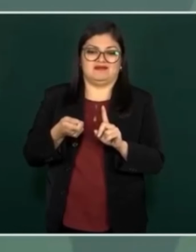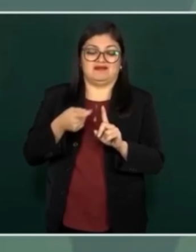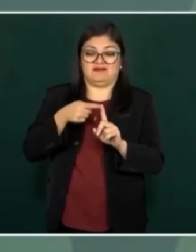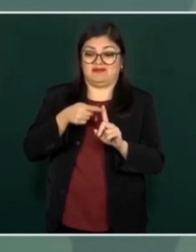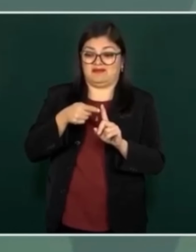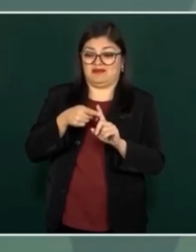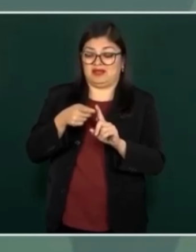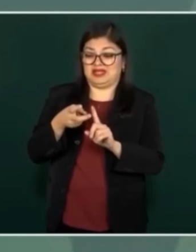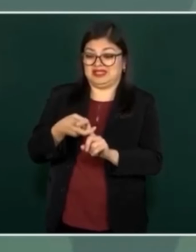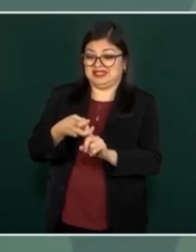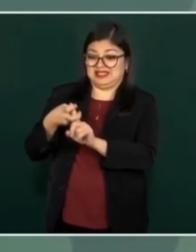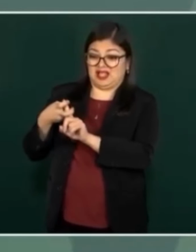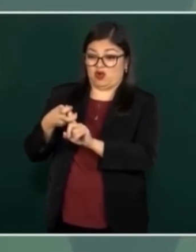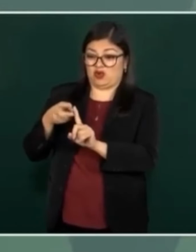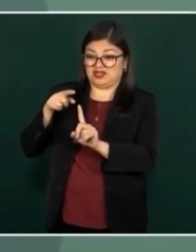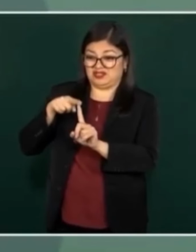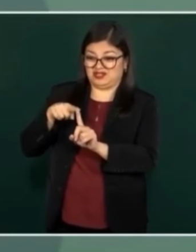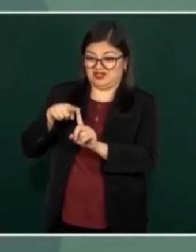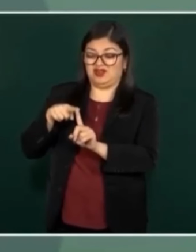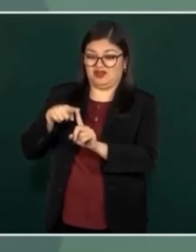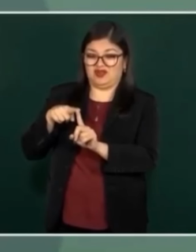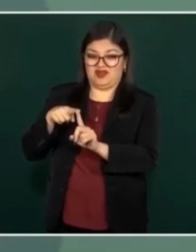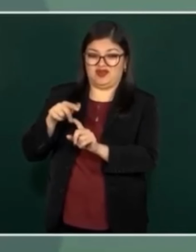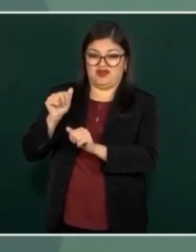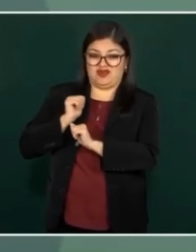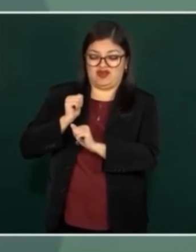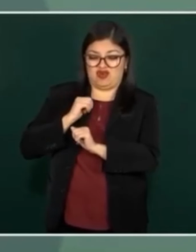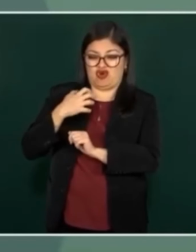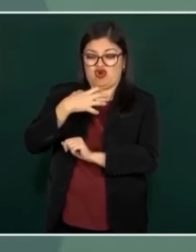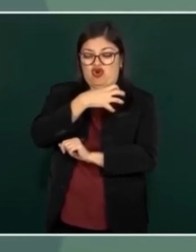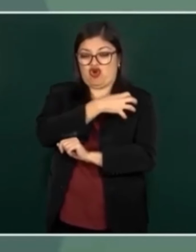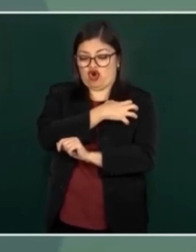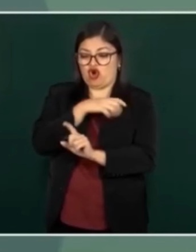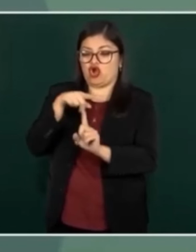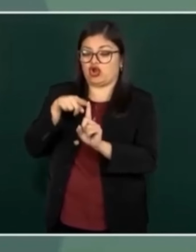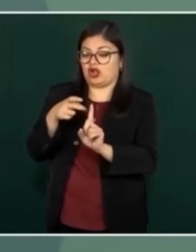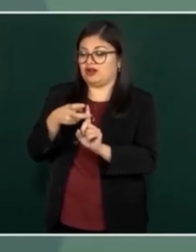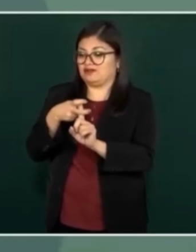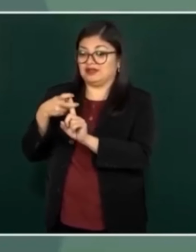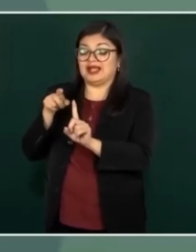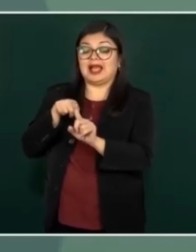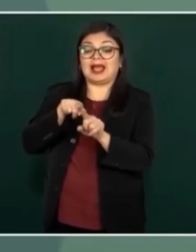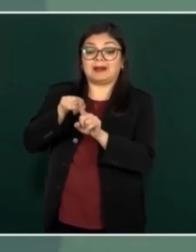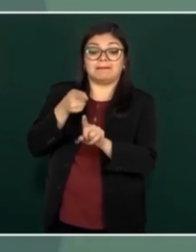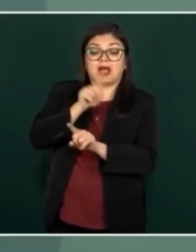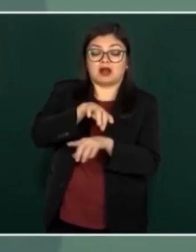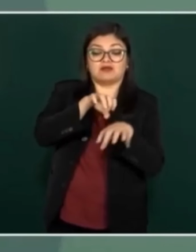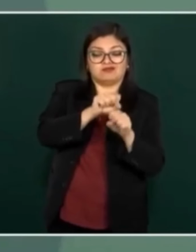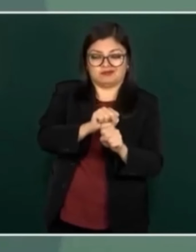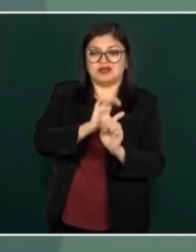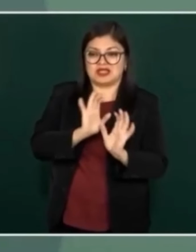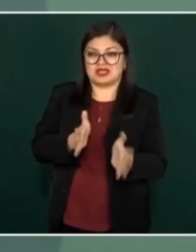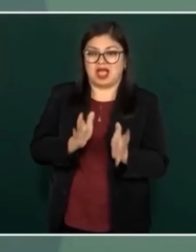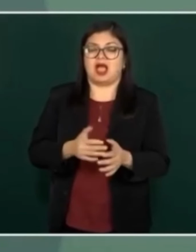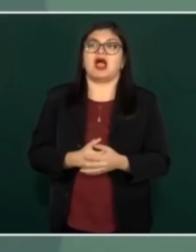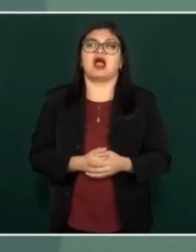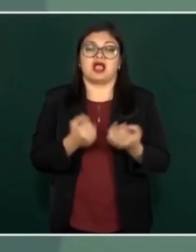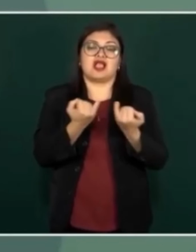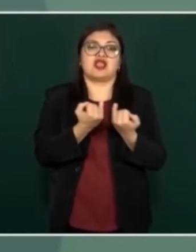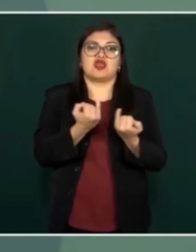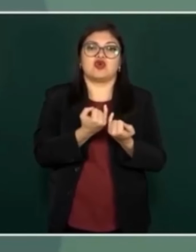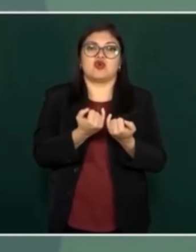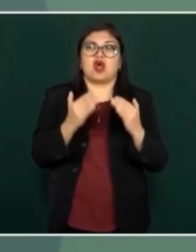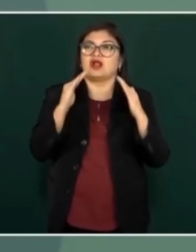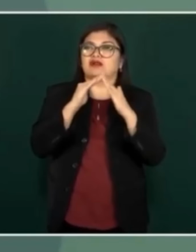secuestró al coronel. Ya se hizo también el aseguramiento de algunas de sus propiedades